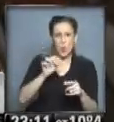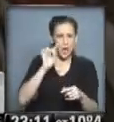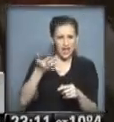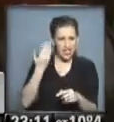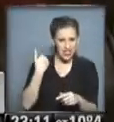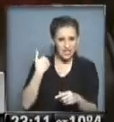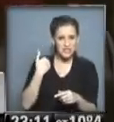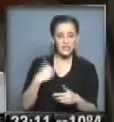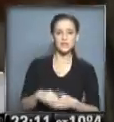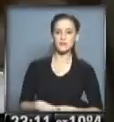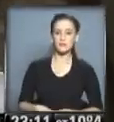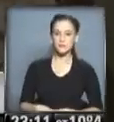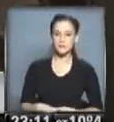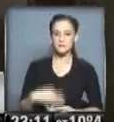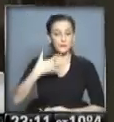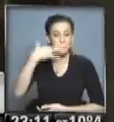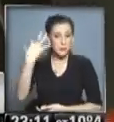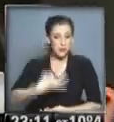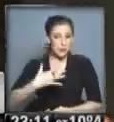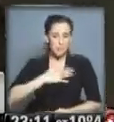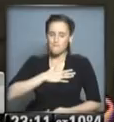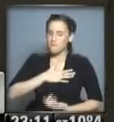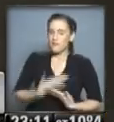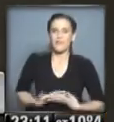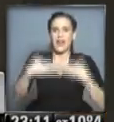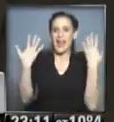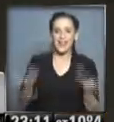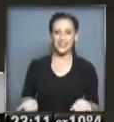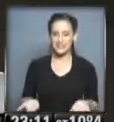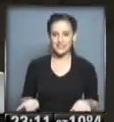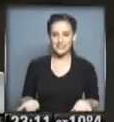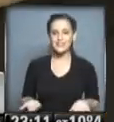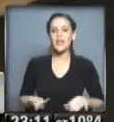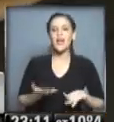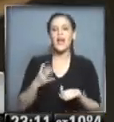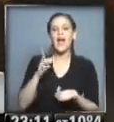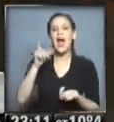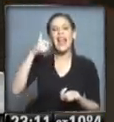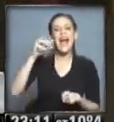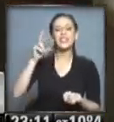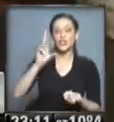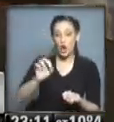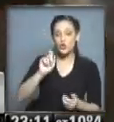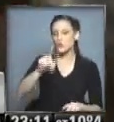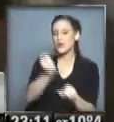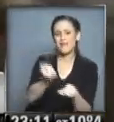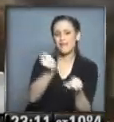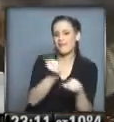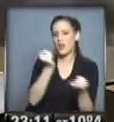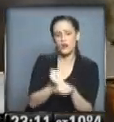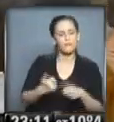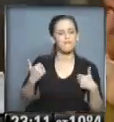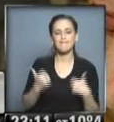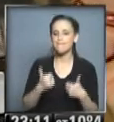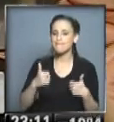capítulos de nosotros y estoy feliz y le estaba diciendo a ellos bueno alejandro ni hablar de su trabajo sí me parece maravilloso